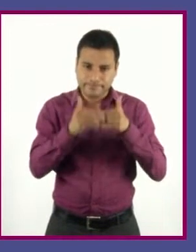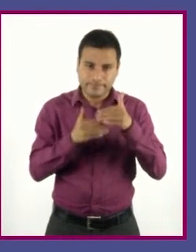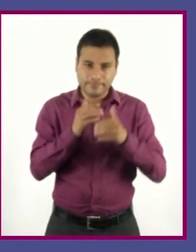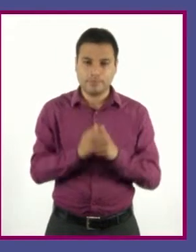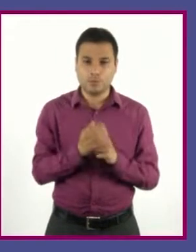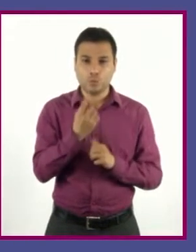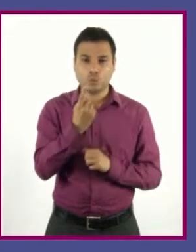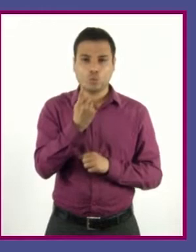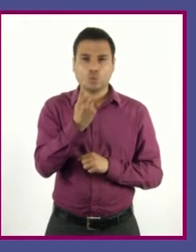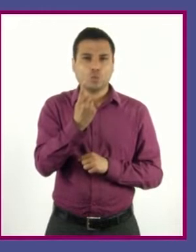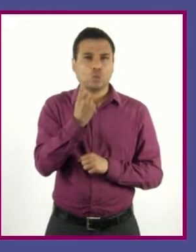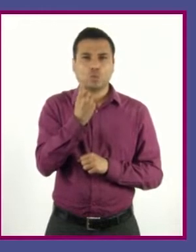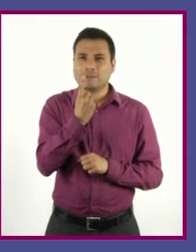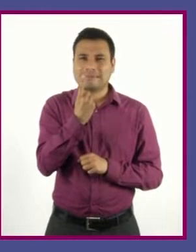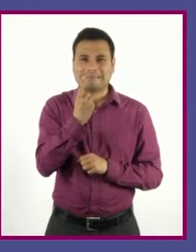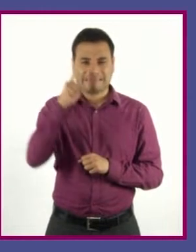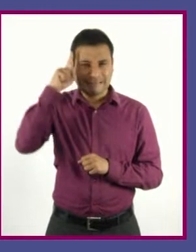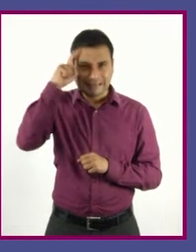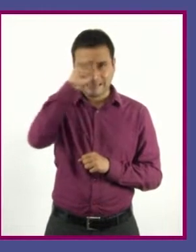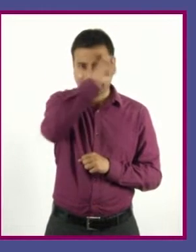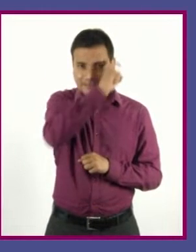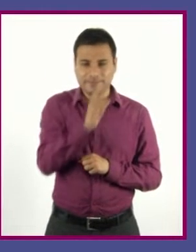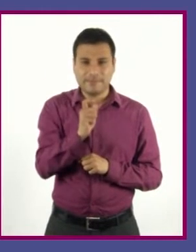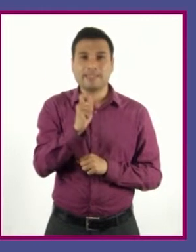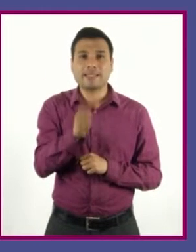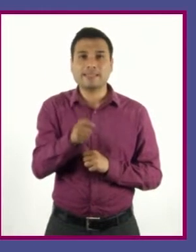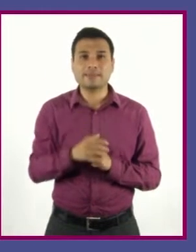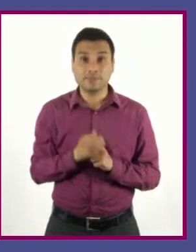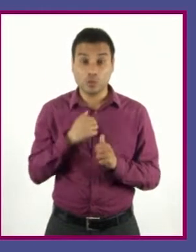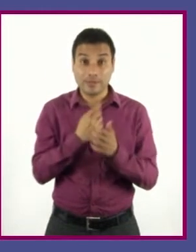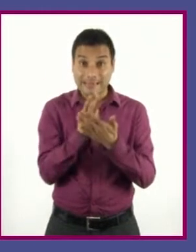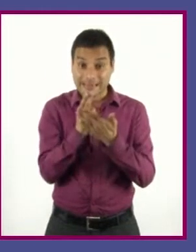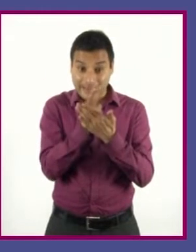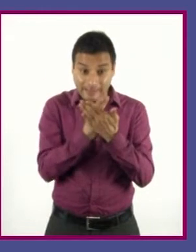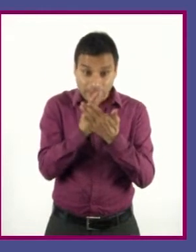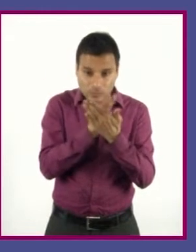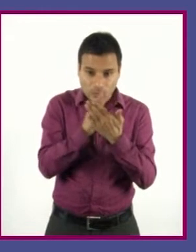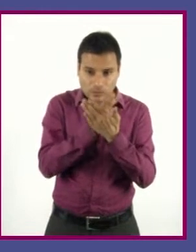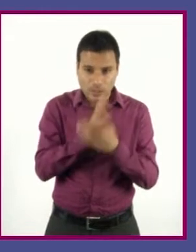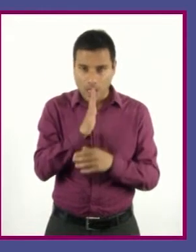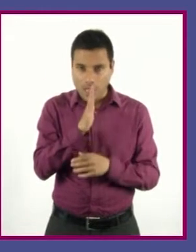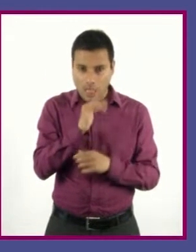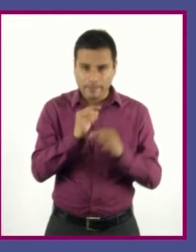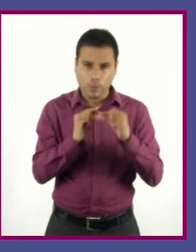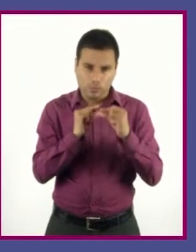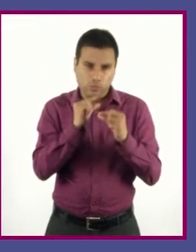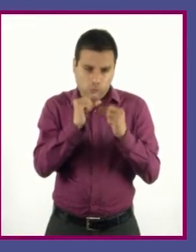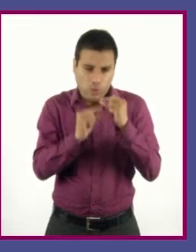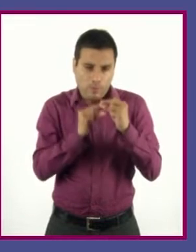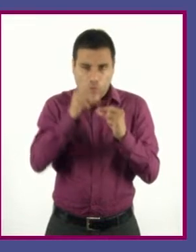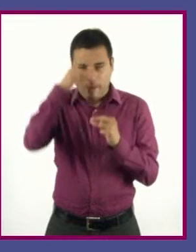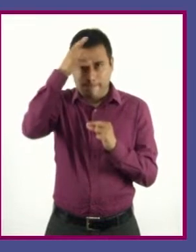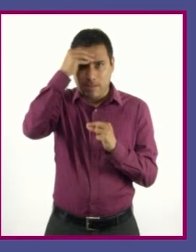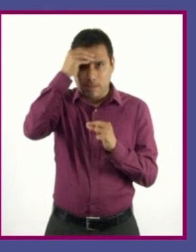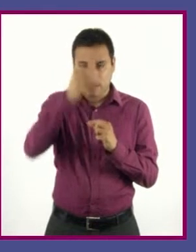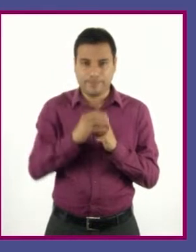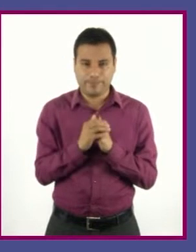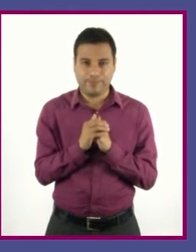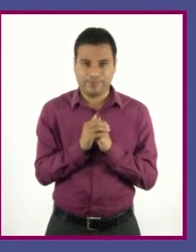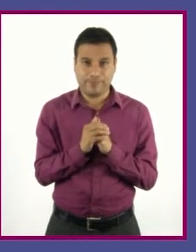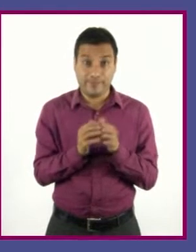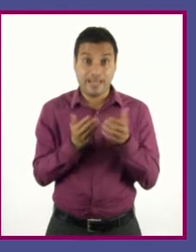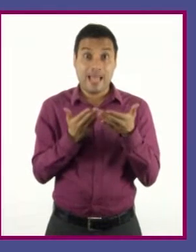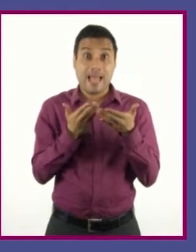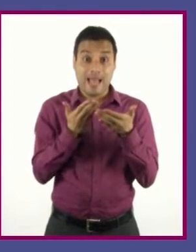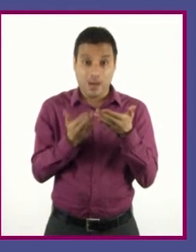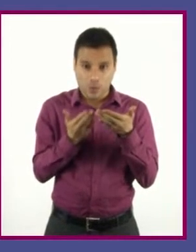de los pasos que más se me complicaba era el trazar. Y bueno, eso es algo que fui aprendiendo en el camino. Y a la